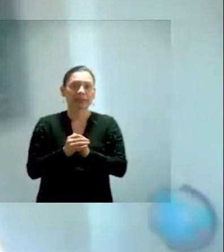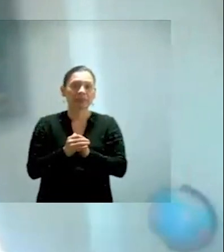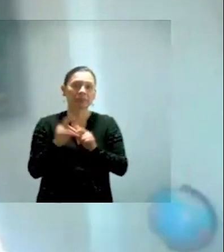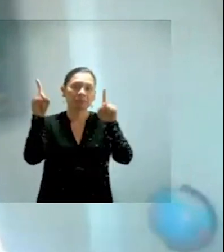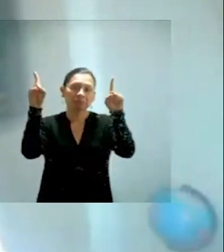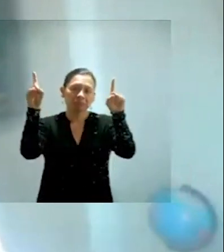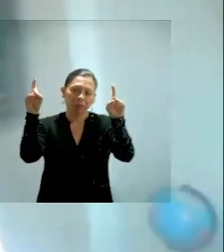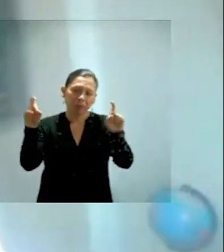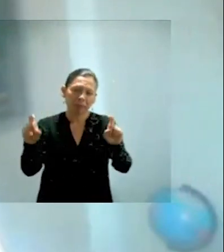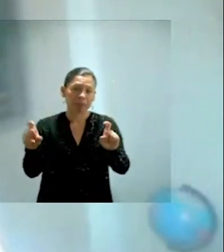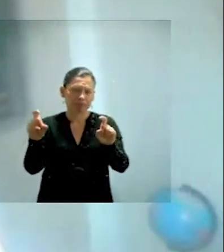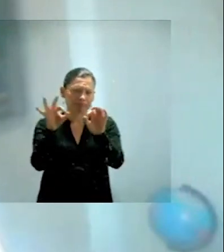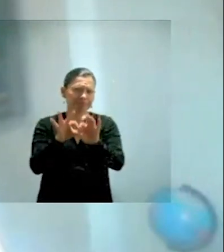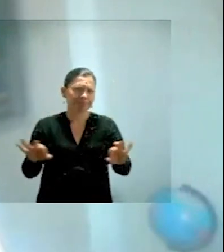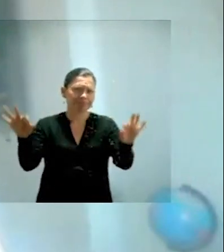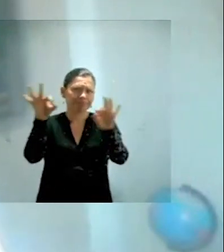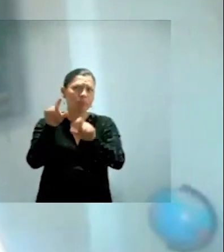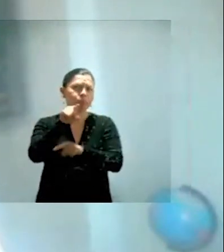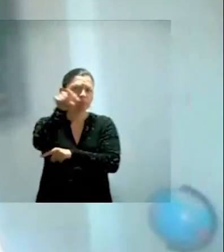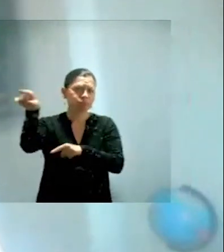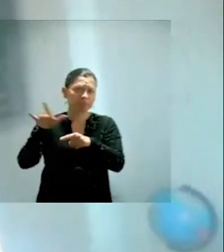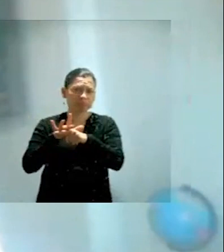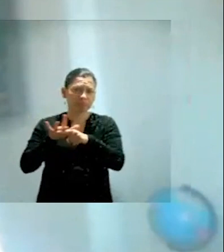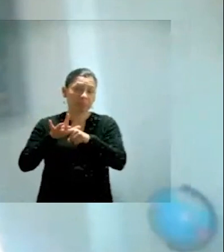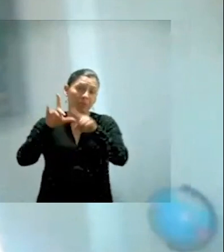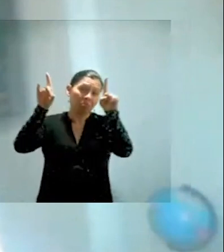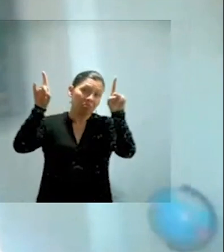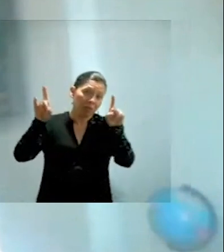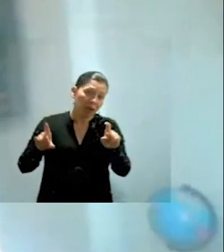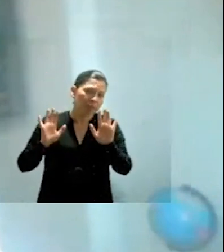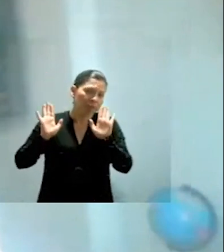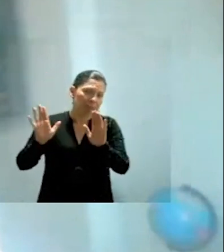la actualidad, otros simplemente para mostrar